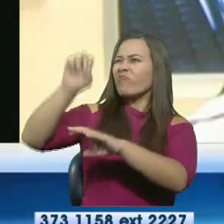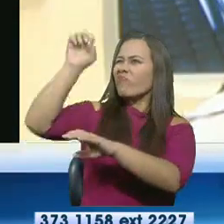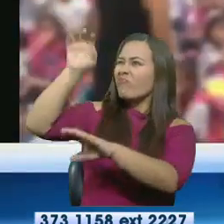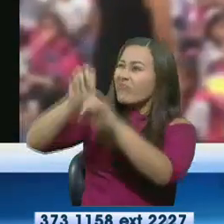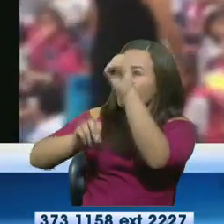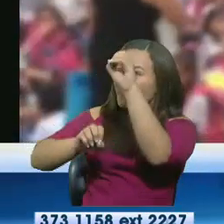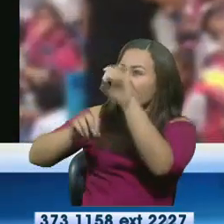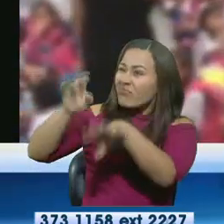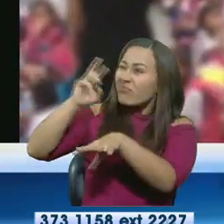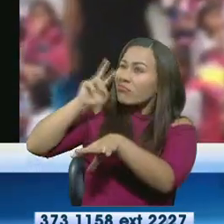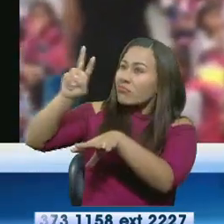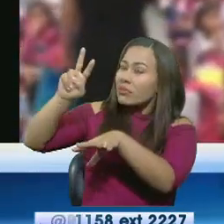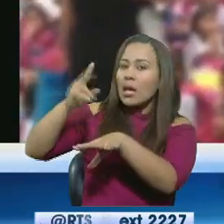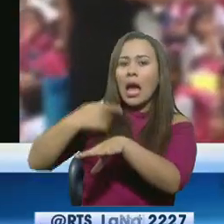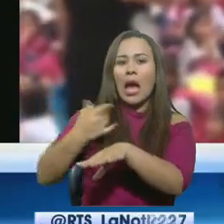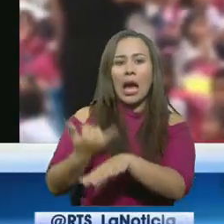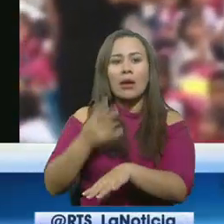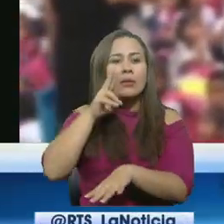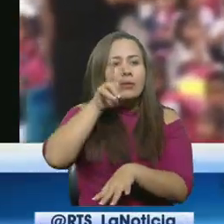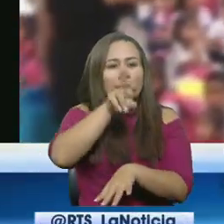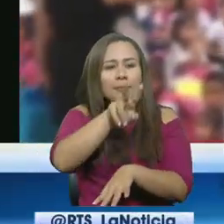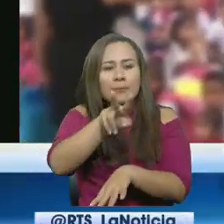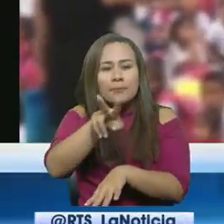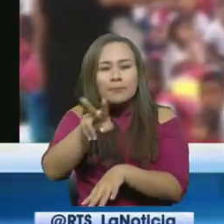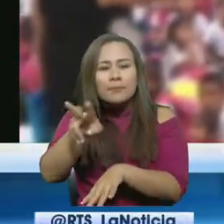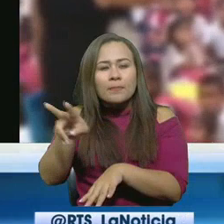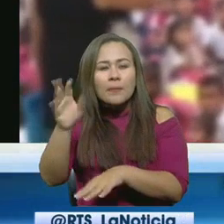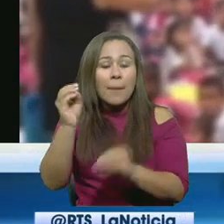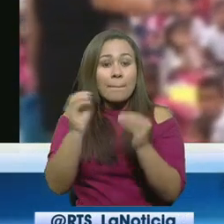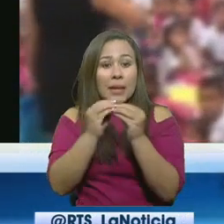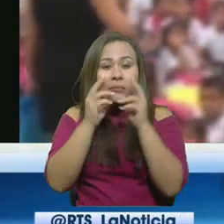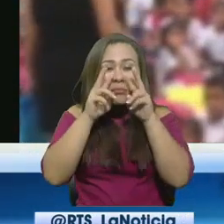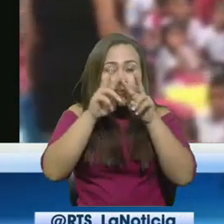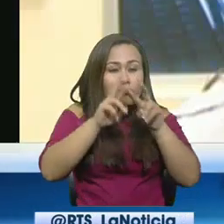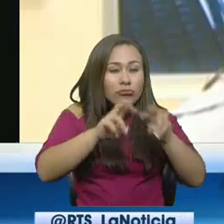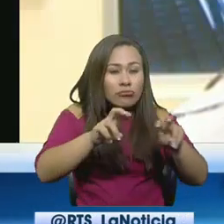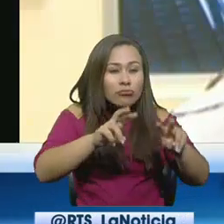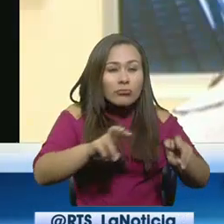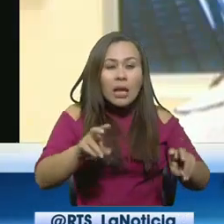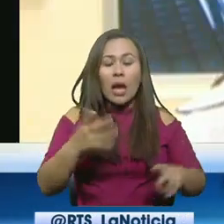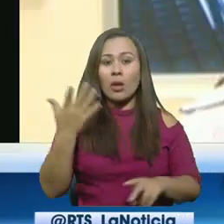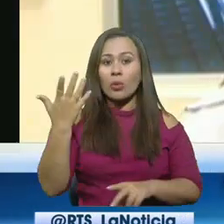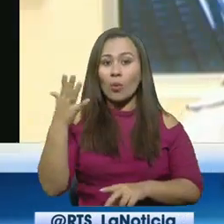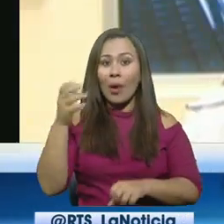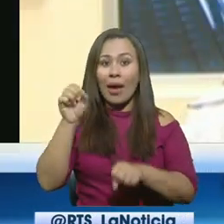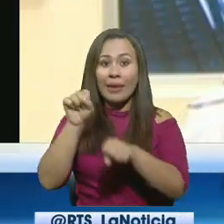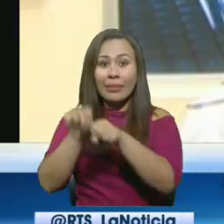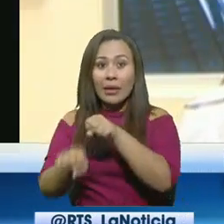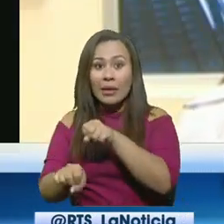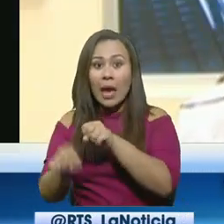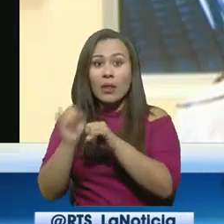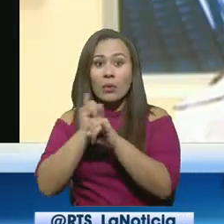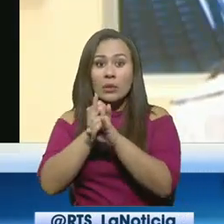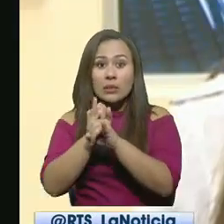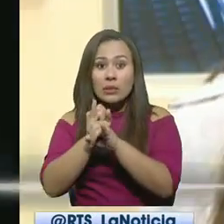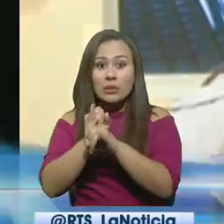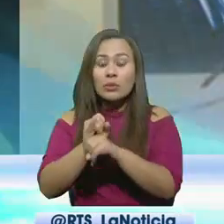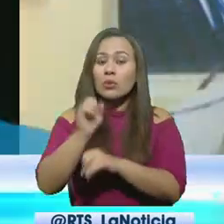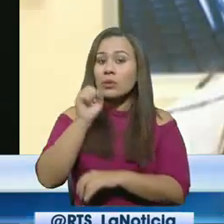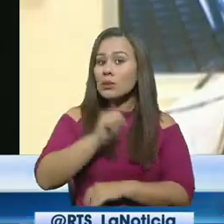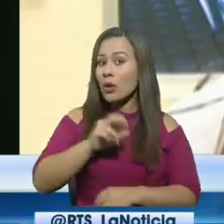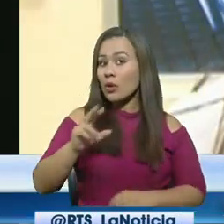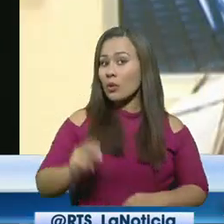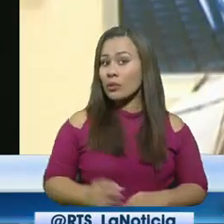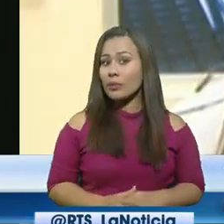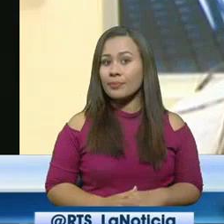educativas. Estamos haciendo un recorrido a nivel general y más profundo para verificar si no hay instituciones que en realidad ameriten el